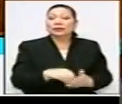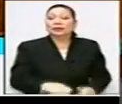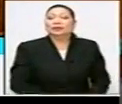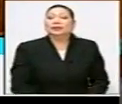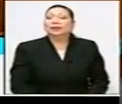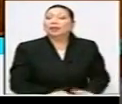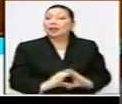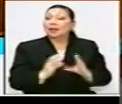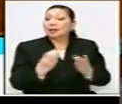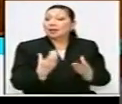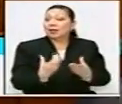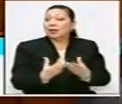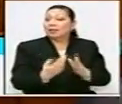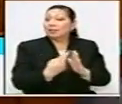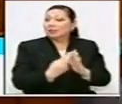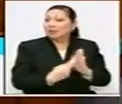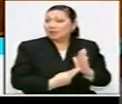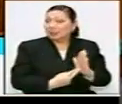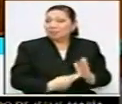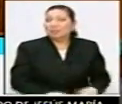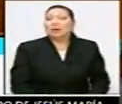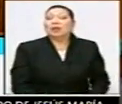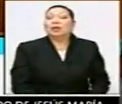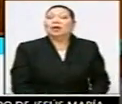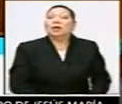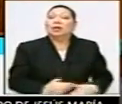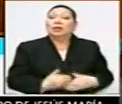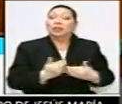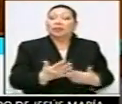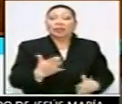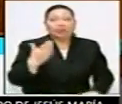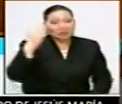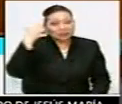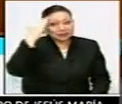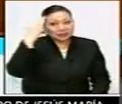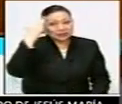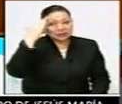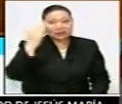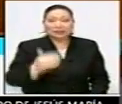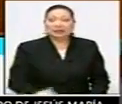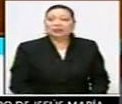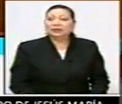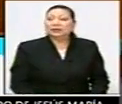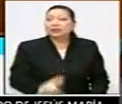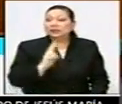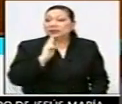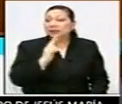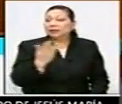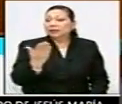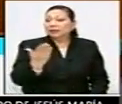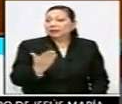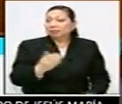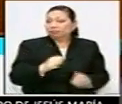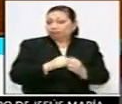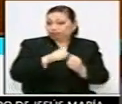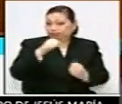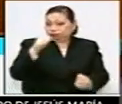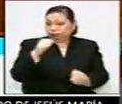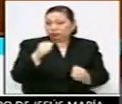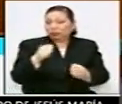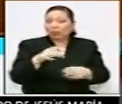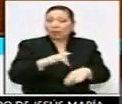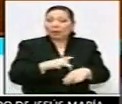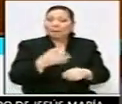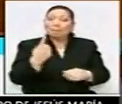que el Congreso de la República, en el plazo de 10 días, resuelva las solicitudes de levantamiento e